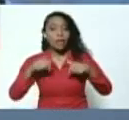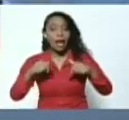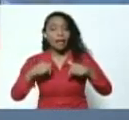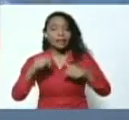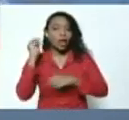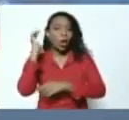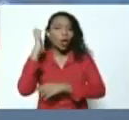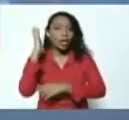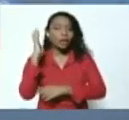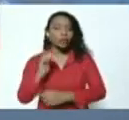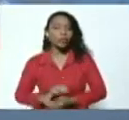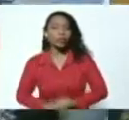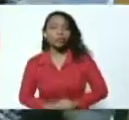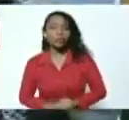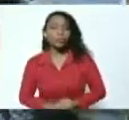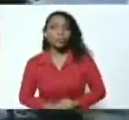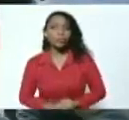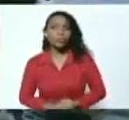congreso.